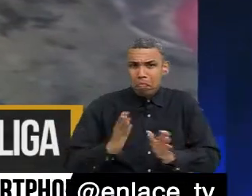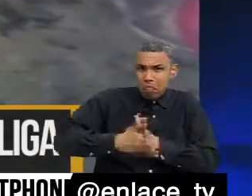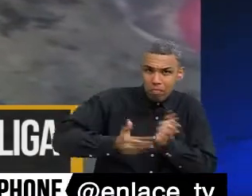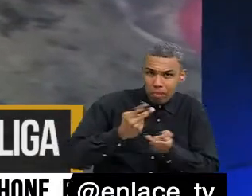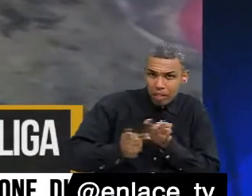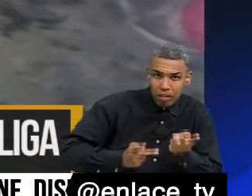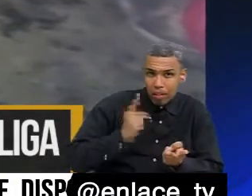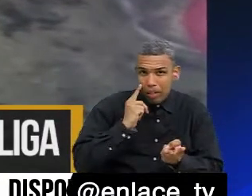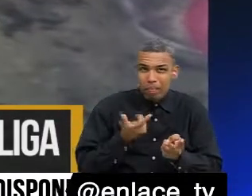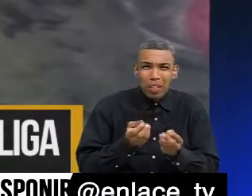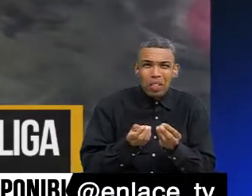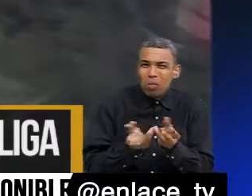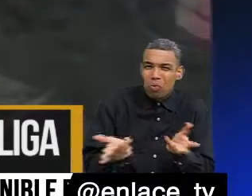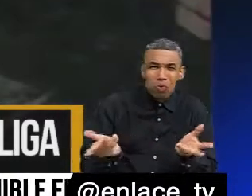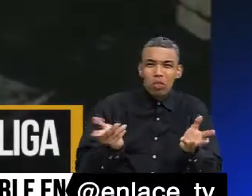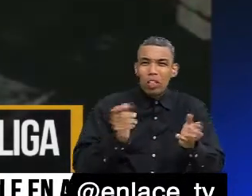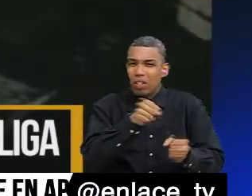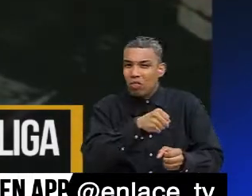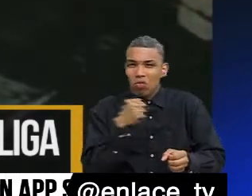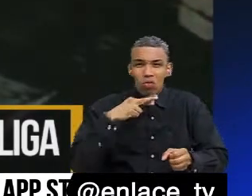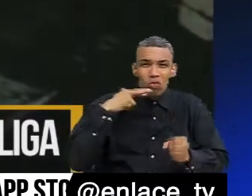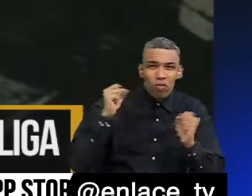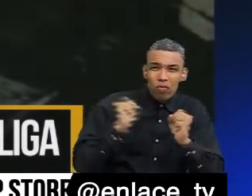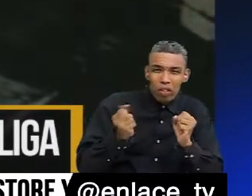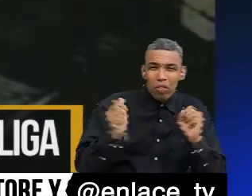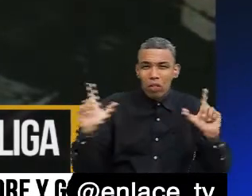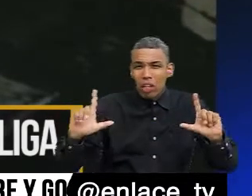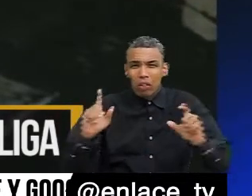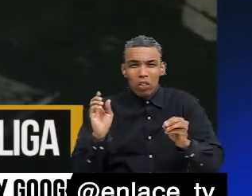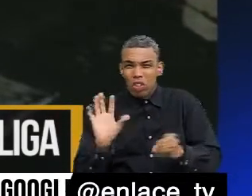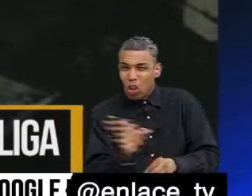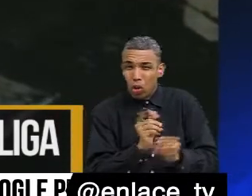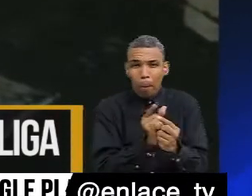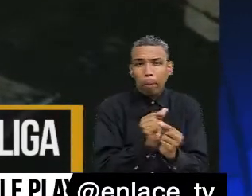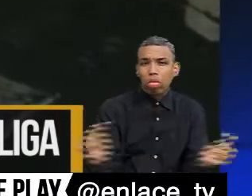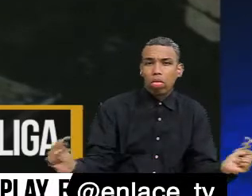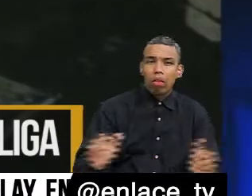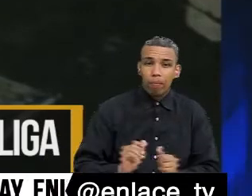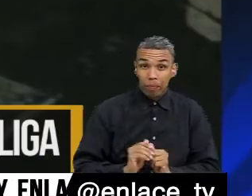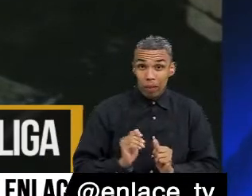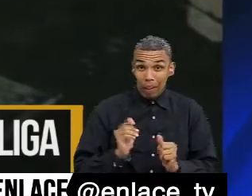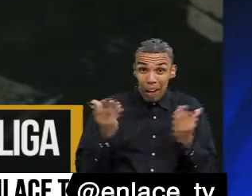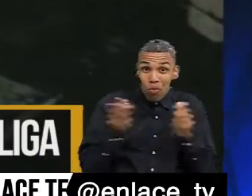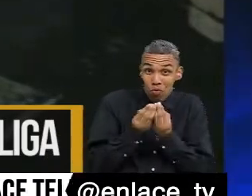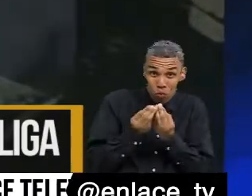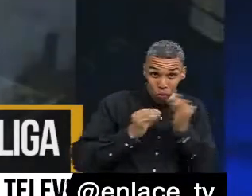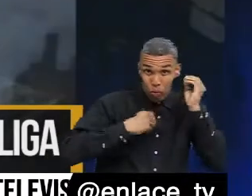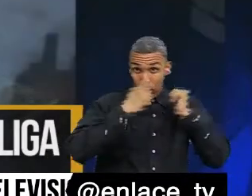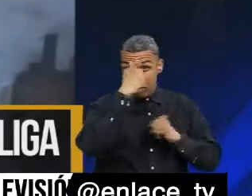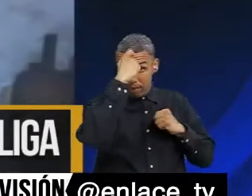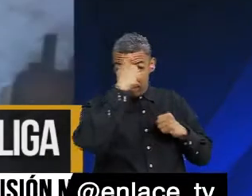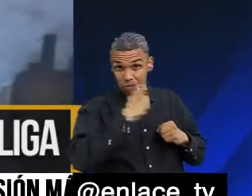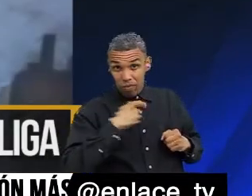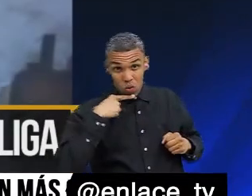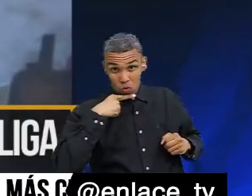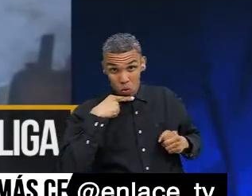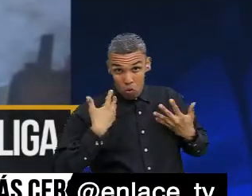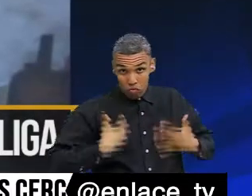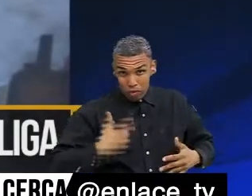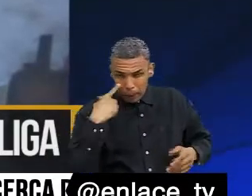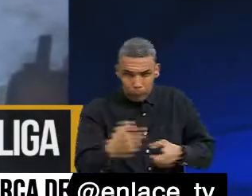todos quedaron destruidos por las llamas a pesar de los esfuerzos del cuerpo de bomberos voluntarios una de las hipótesis manejadas